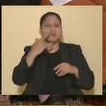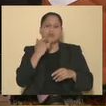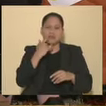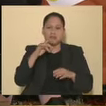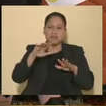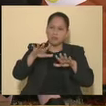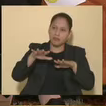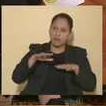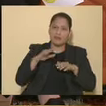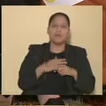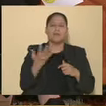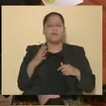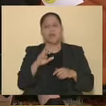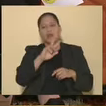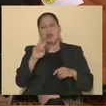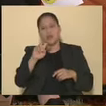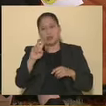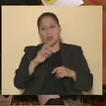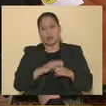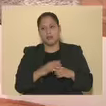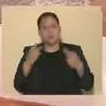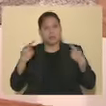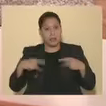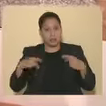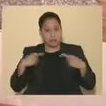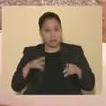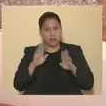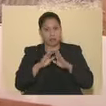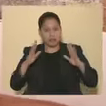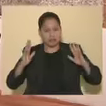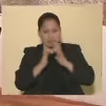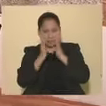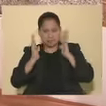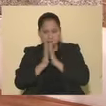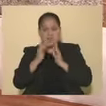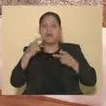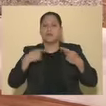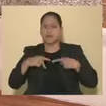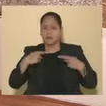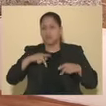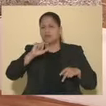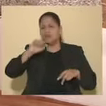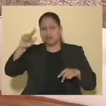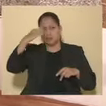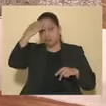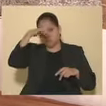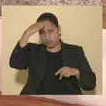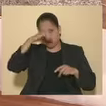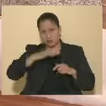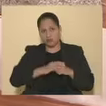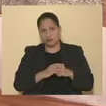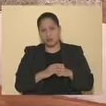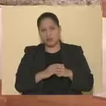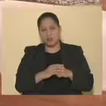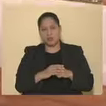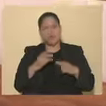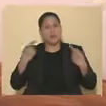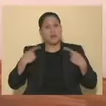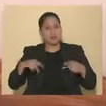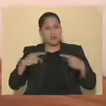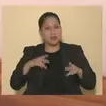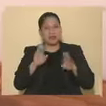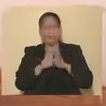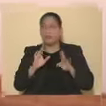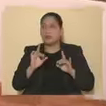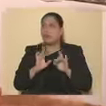Ok, aproximadamente 200. La gente que realiza los combates es gente preparada, es gente profesional, ¿de acuerdo? Es gente que pues no